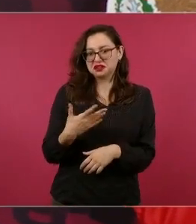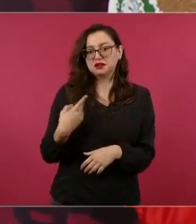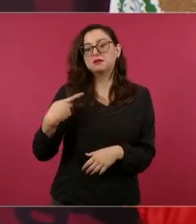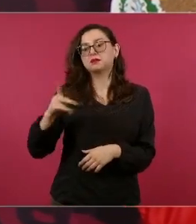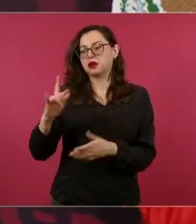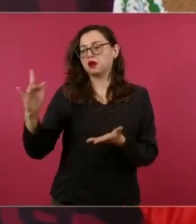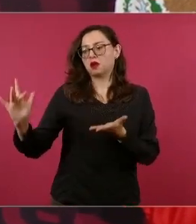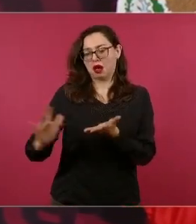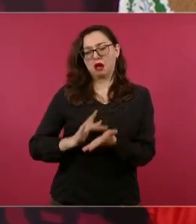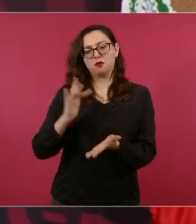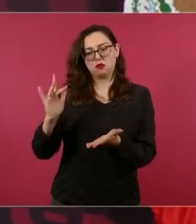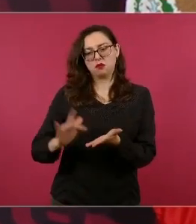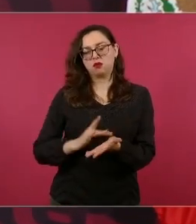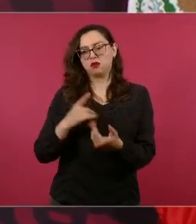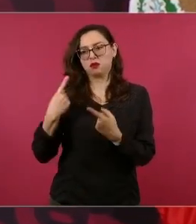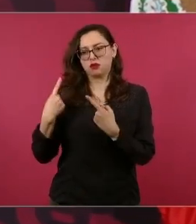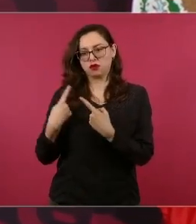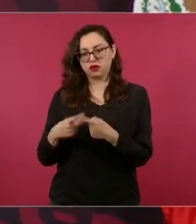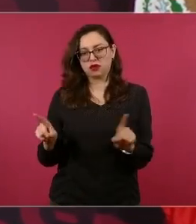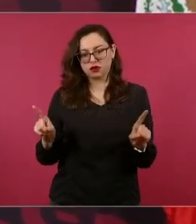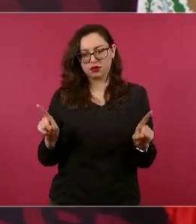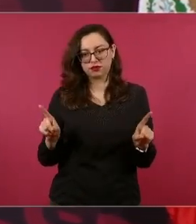Les voy a